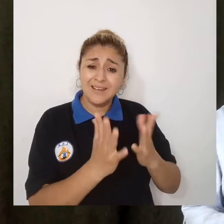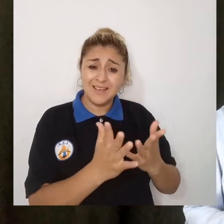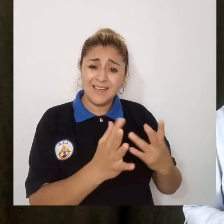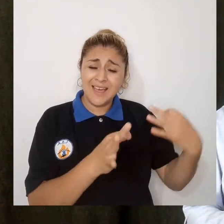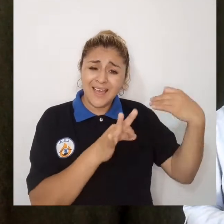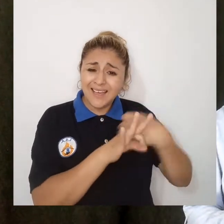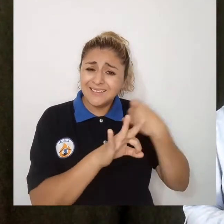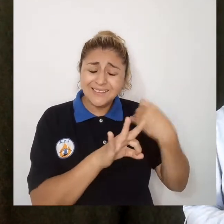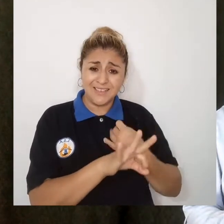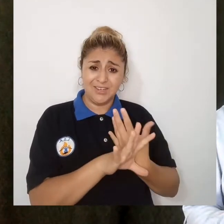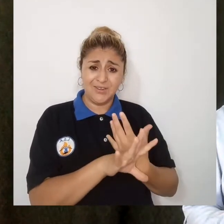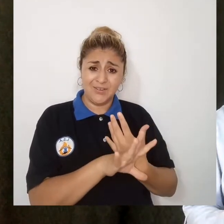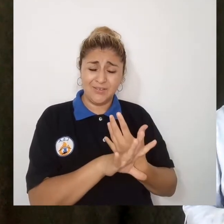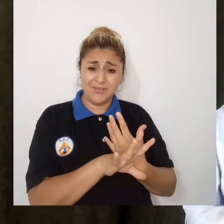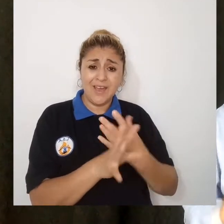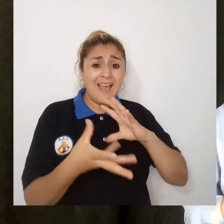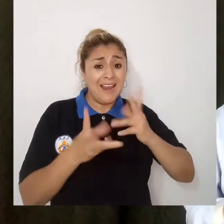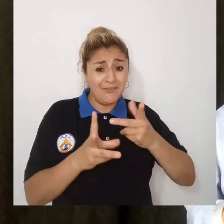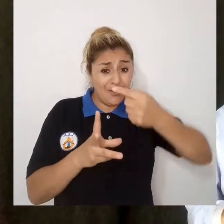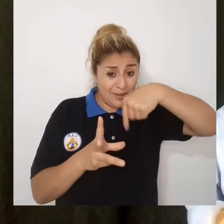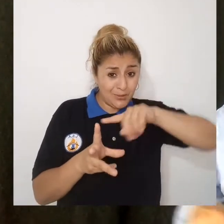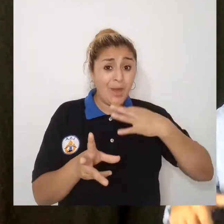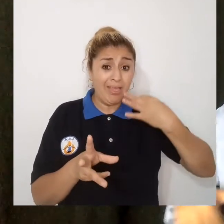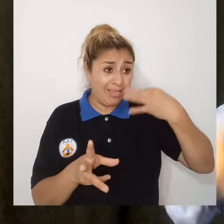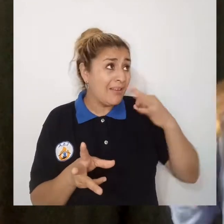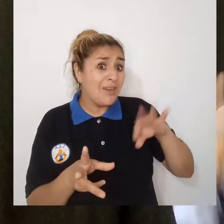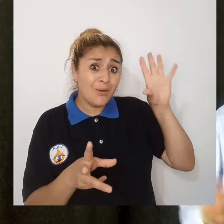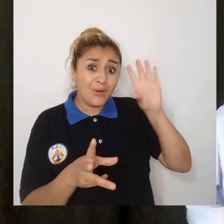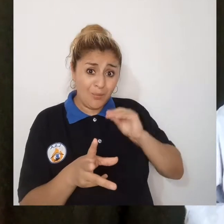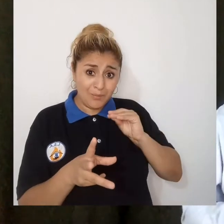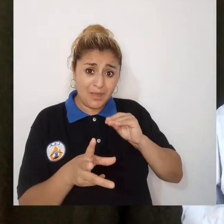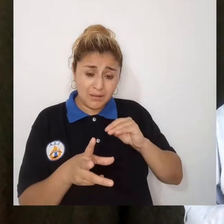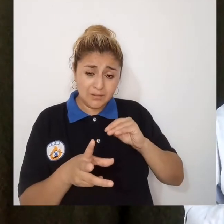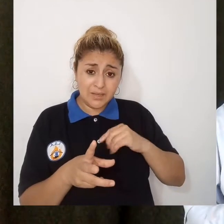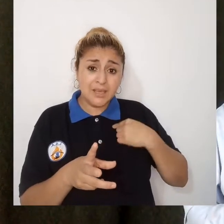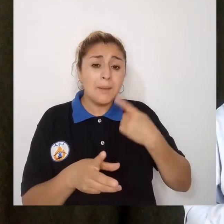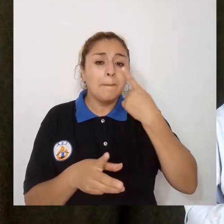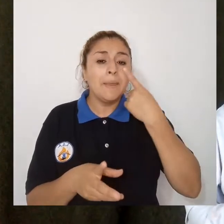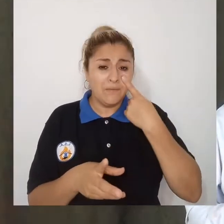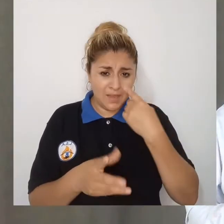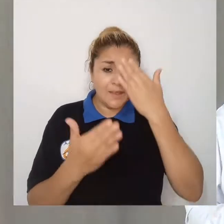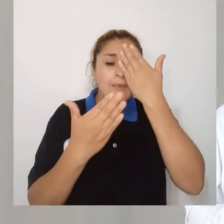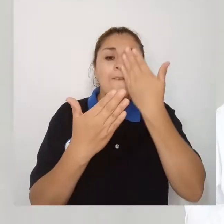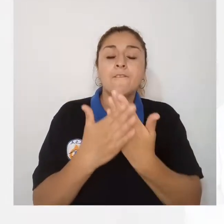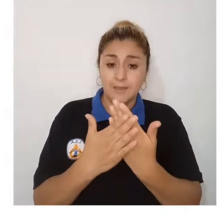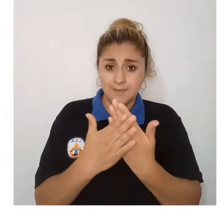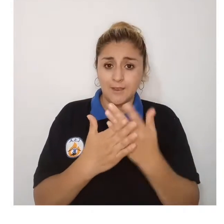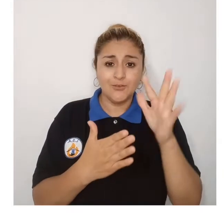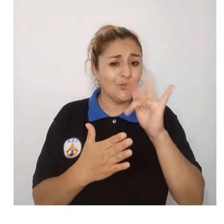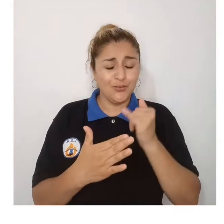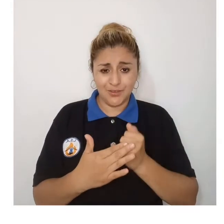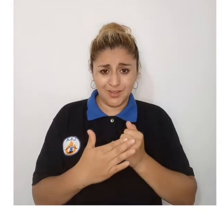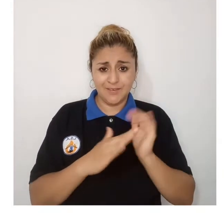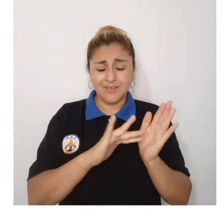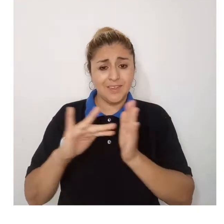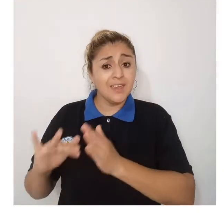las oportunidades que nos da el señor y el versículo 46 dice